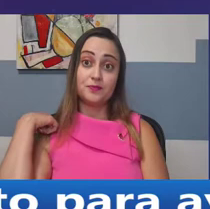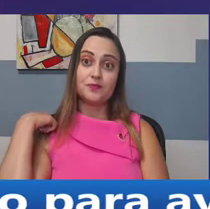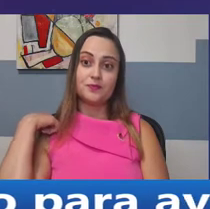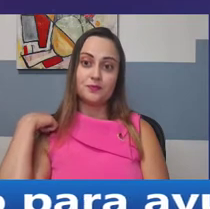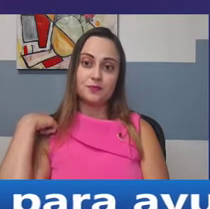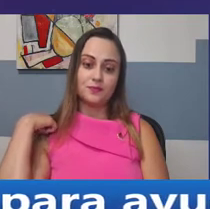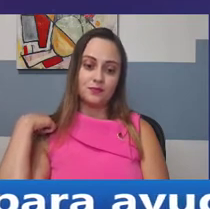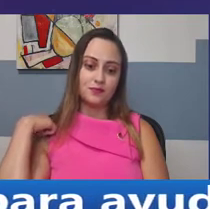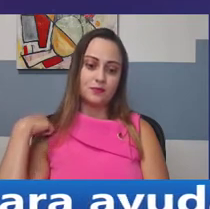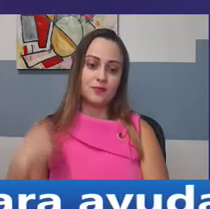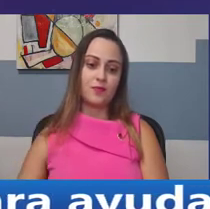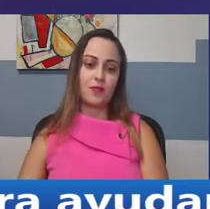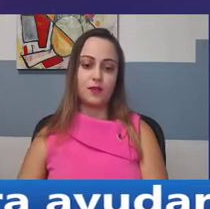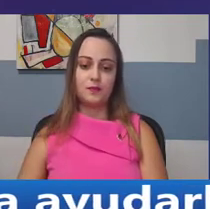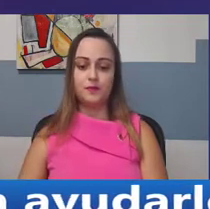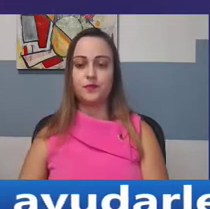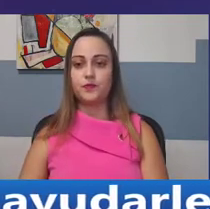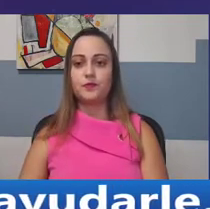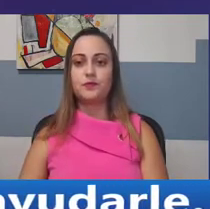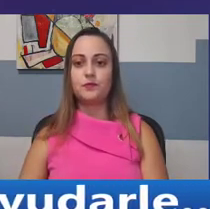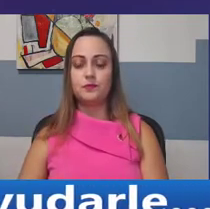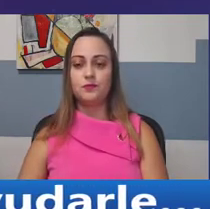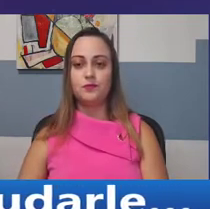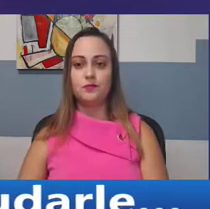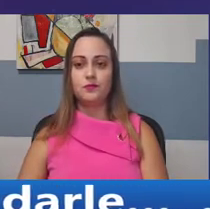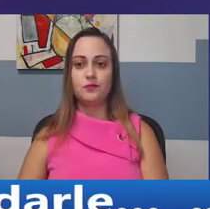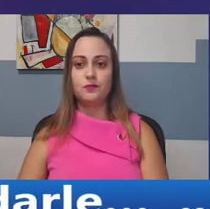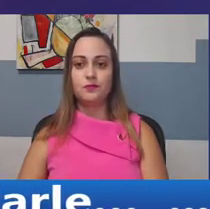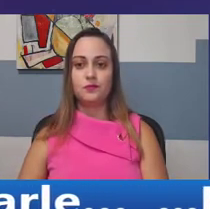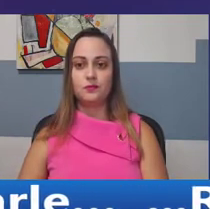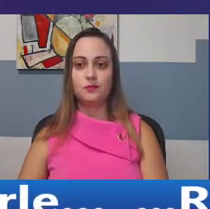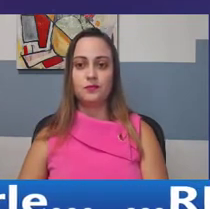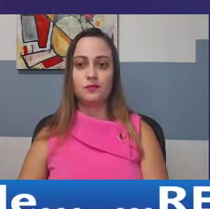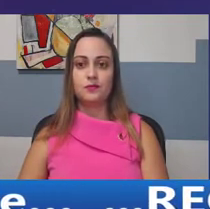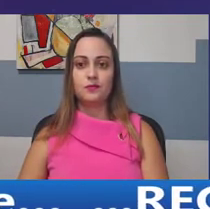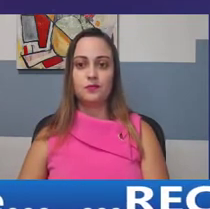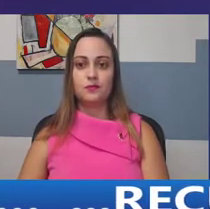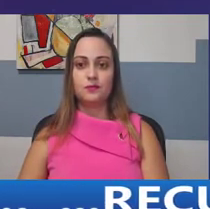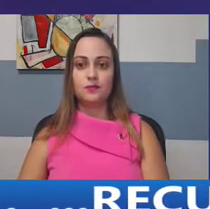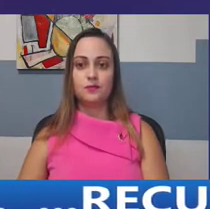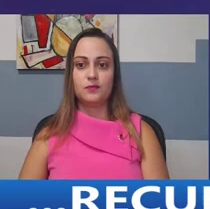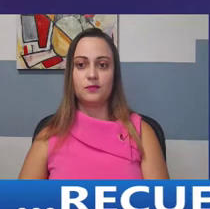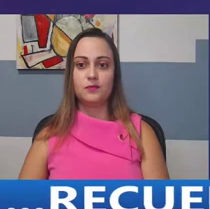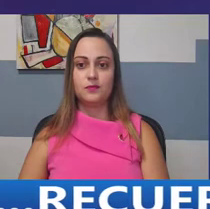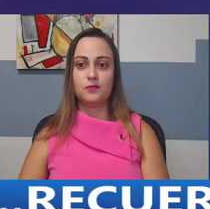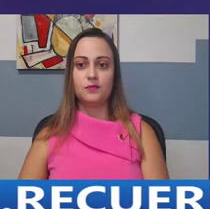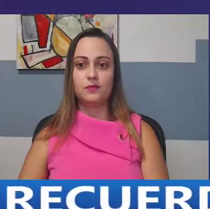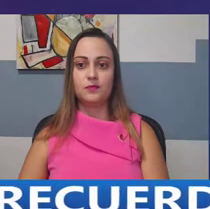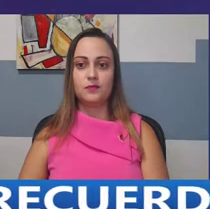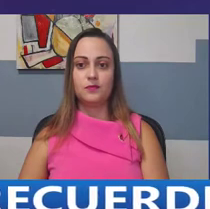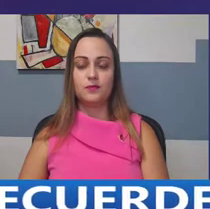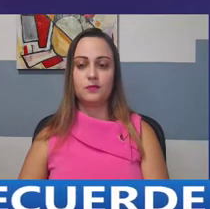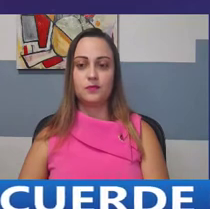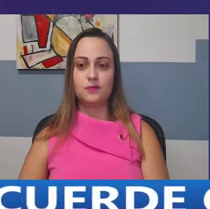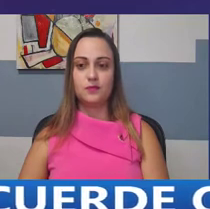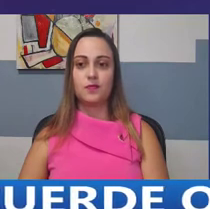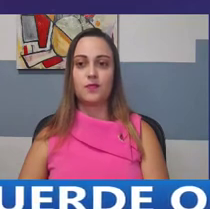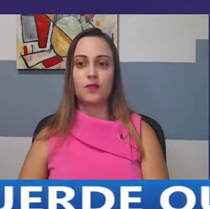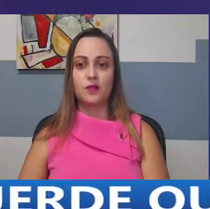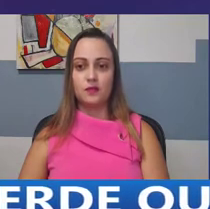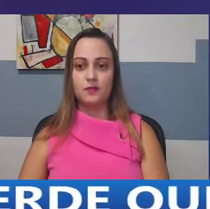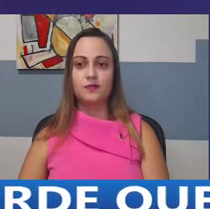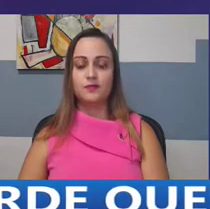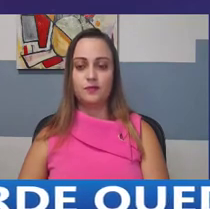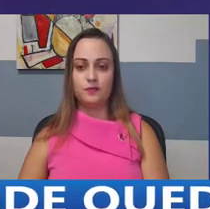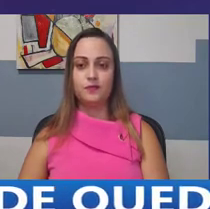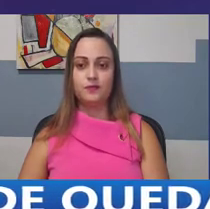real estate. Bueno, depende de cada persona, pero sí es una cosa, una prueba más fácil, por supuesto, que si vas a hacer